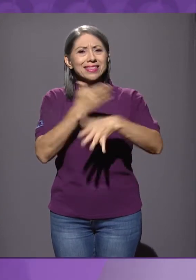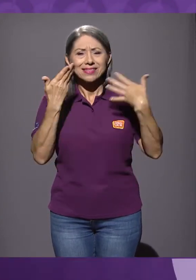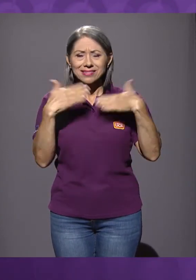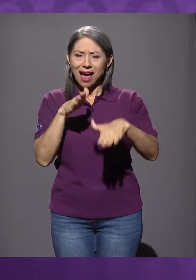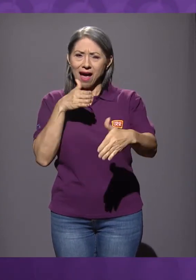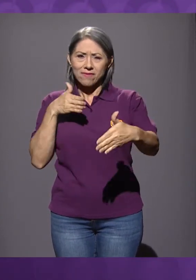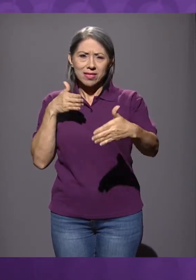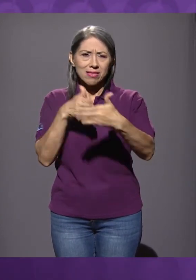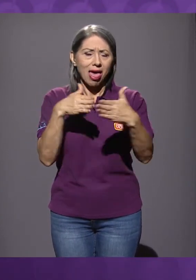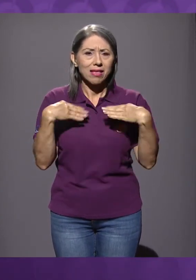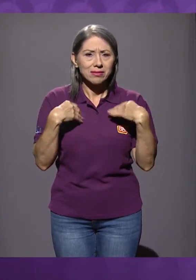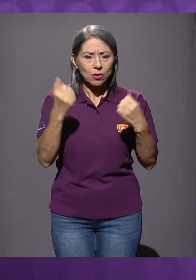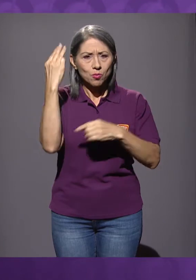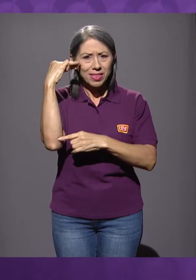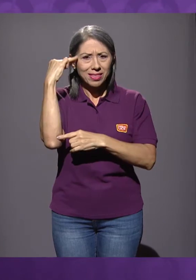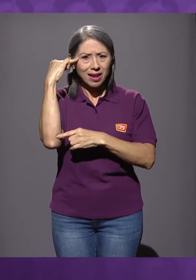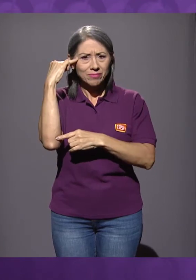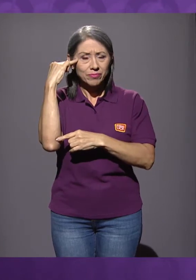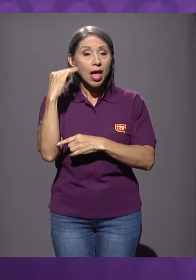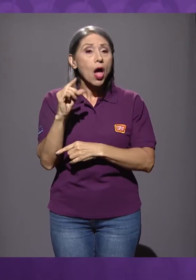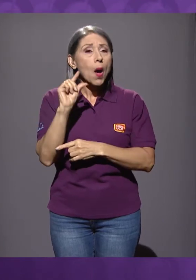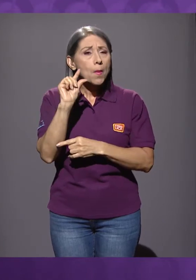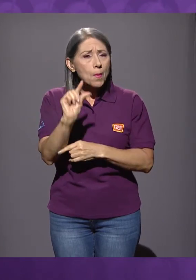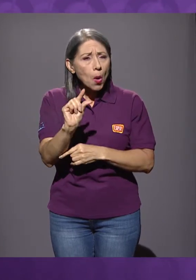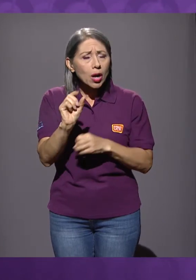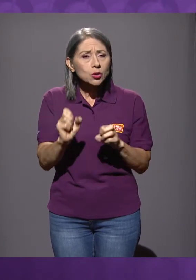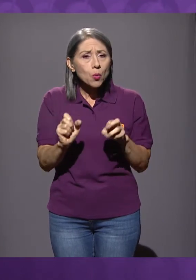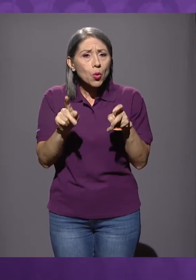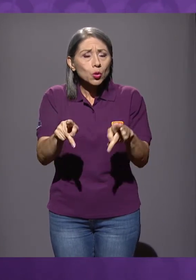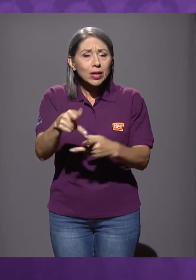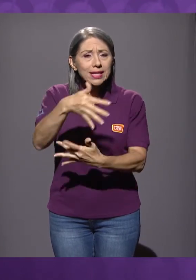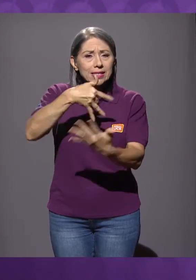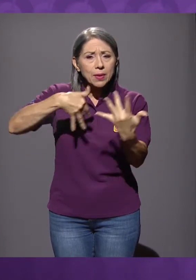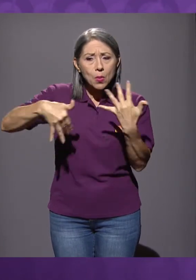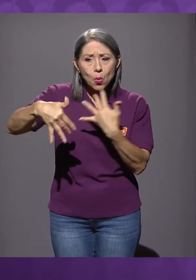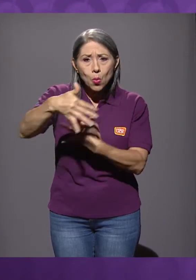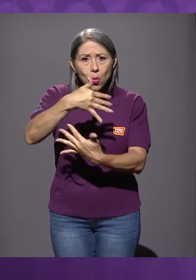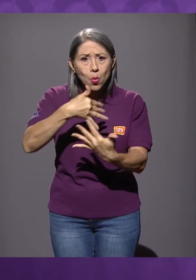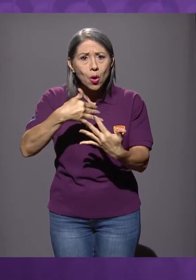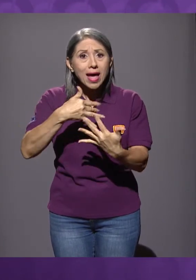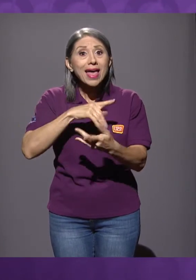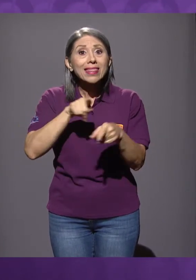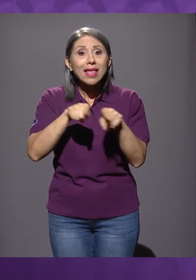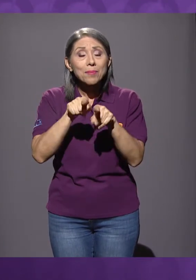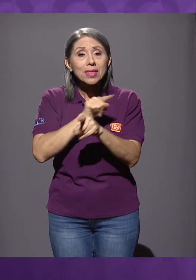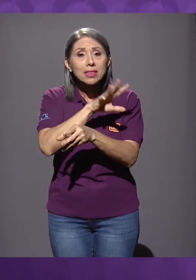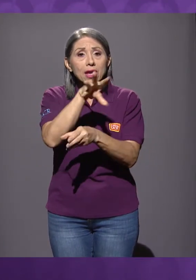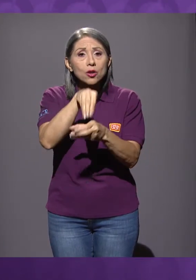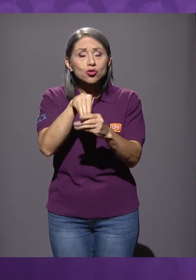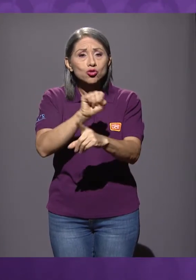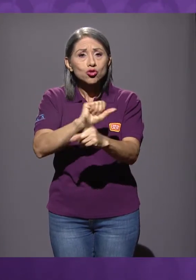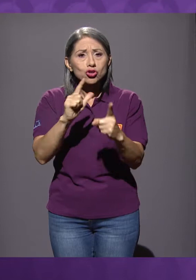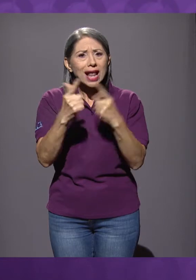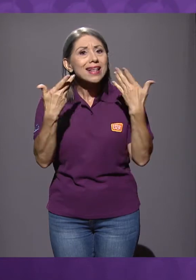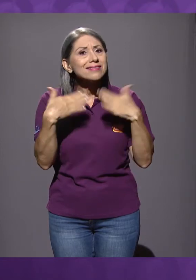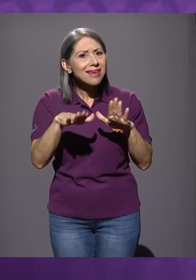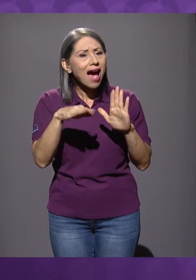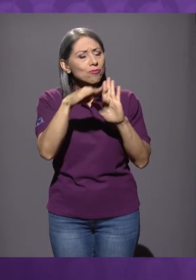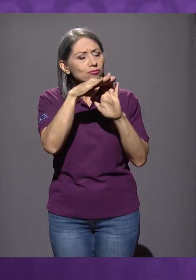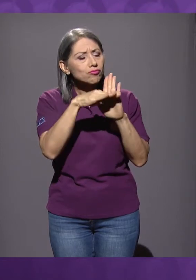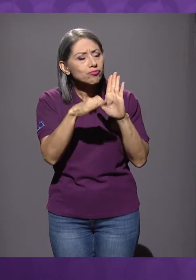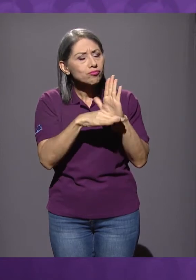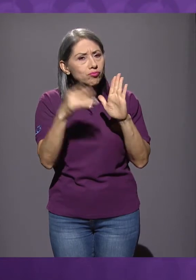Porque hay pocos espacios de interacción, hay pocos espacios de inclusión social, que aunque estén planteados así en la política de